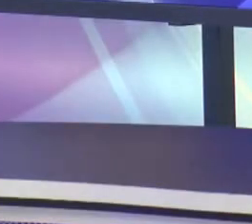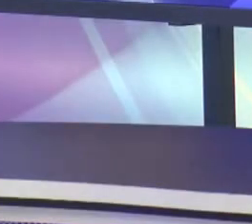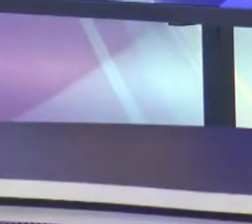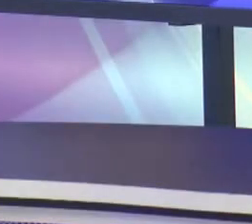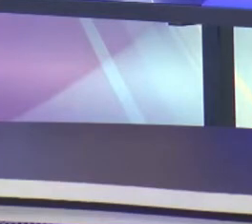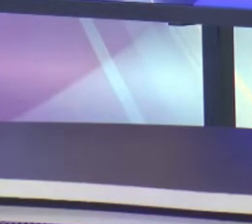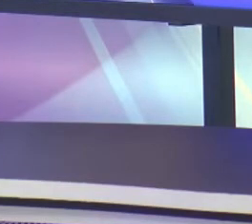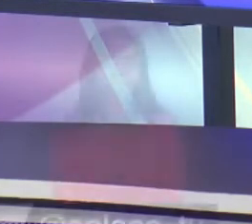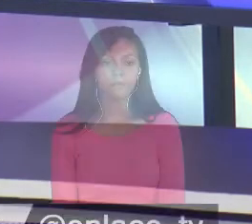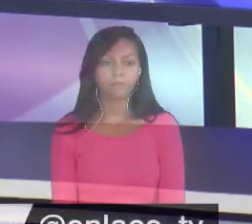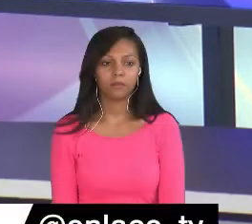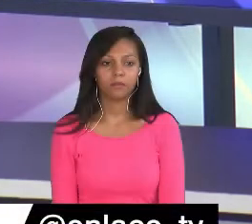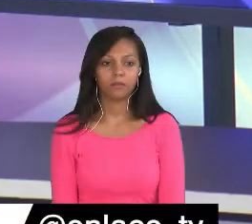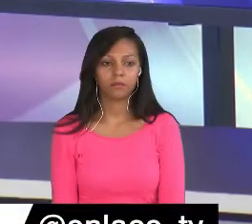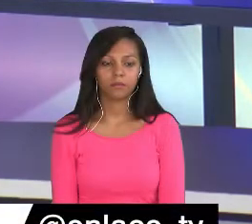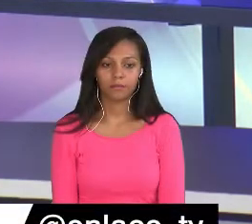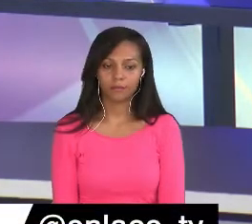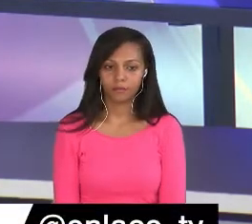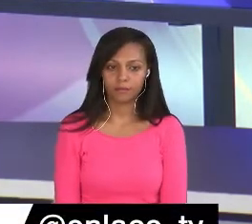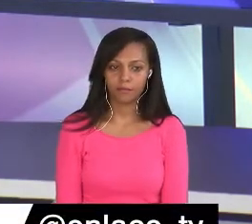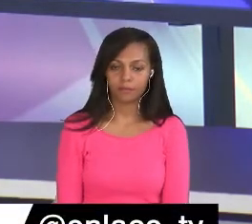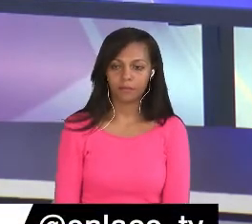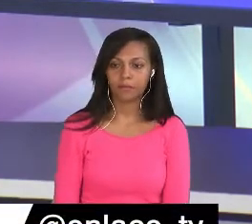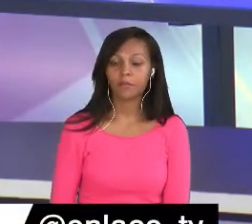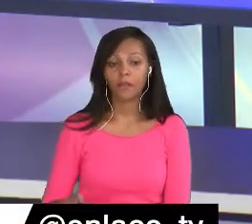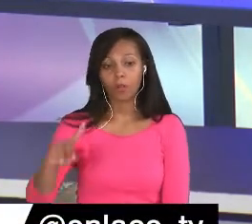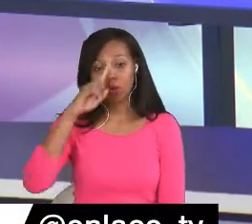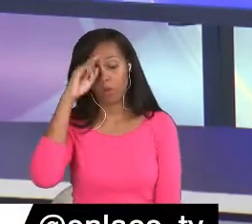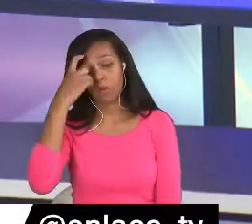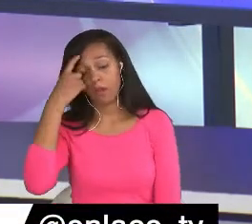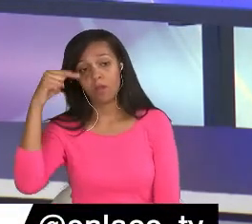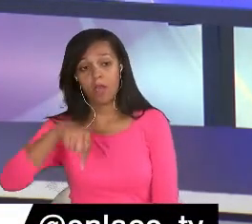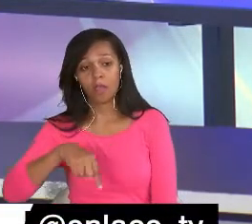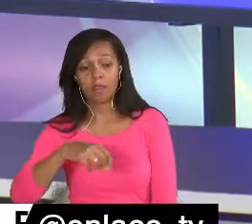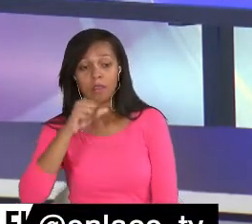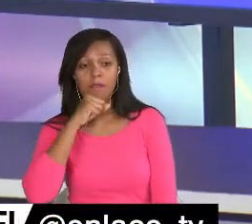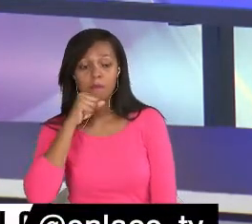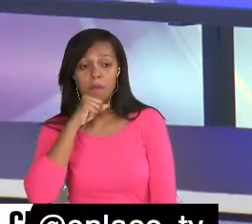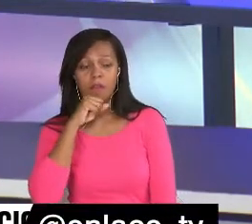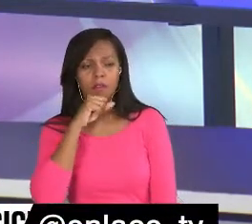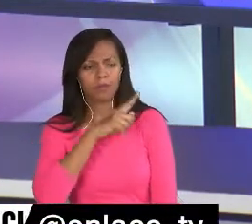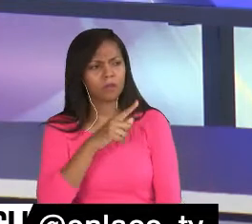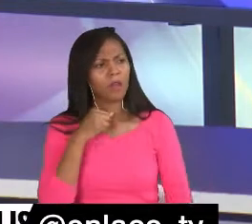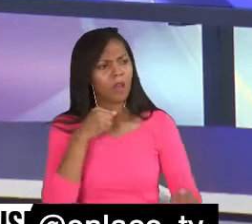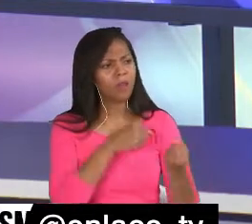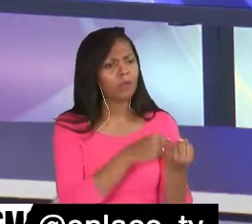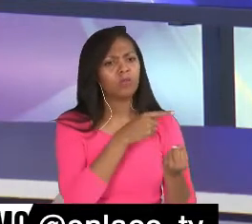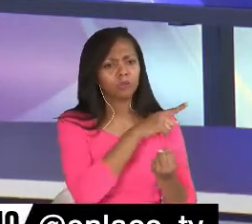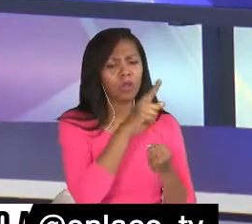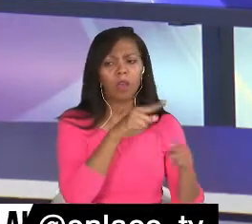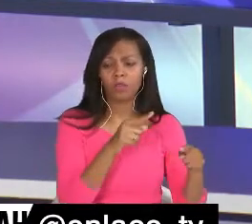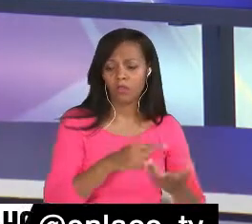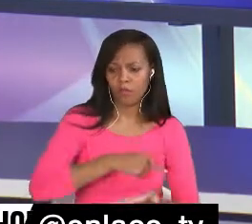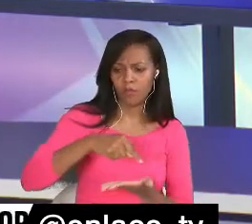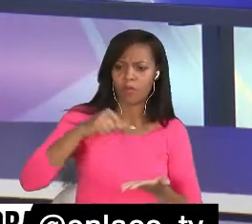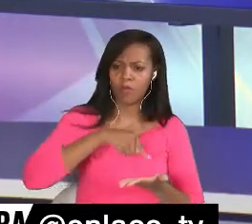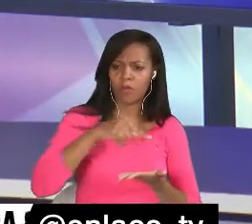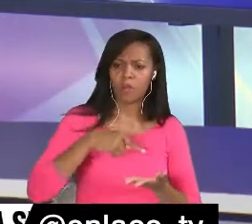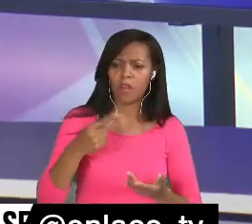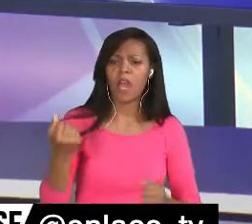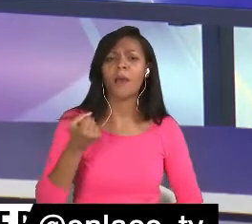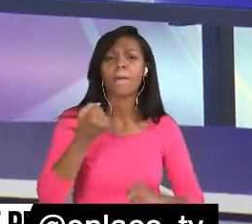El gobierno local apoya el Cabildo Abierto y la movilización del próximo 17 de mayo en respaldo al plan de modernización de la refinería de Barranca Bermeja. Así